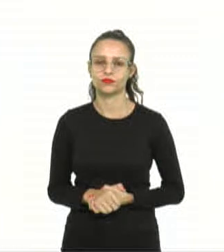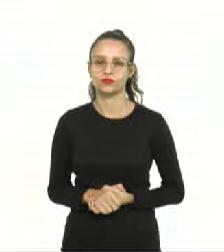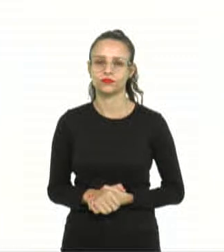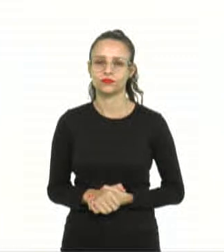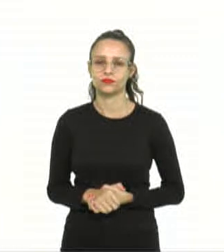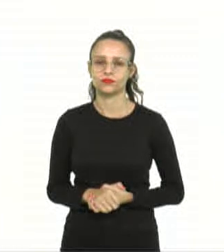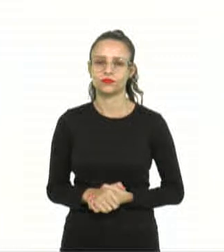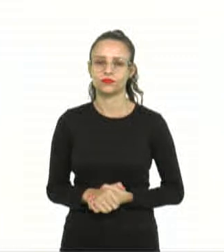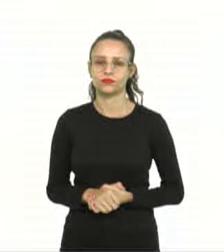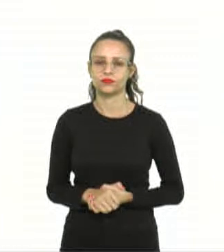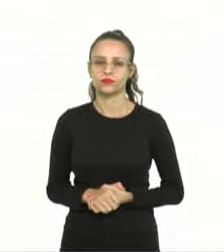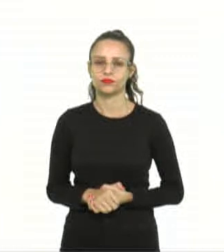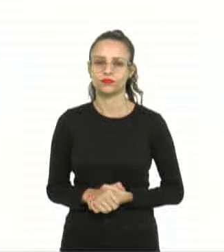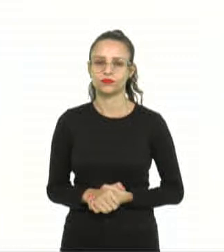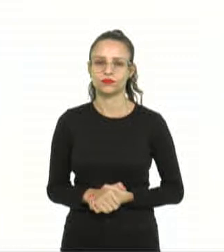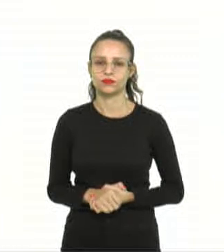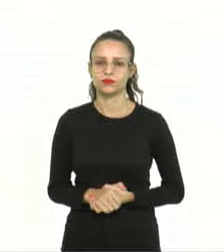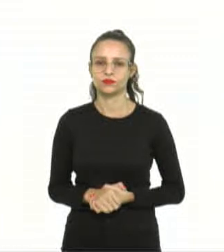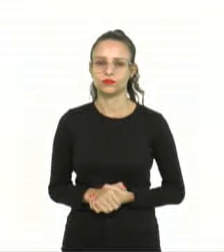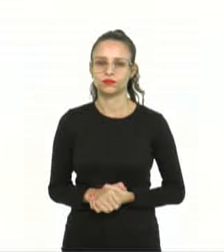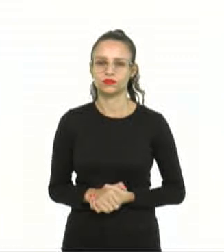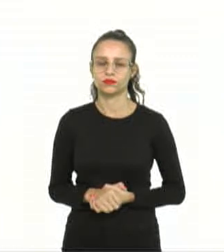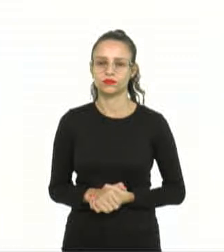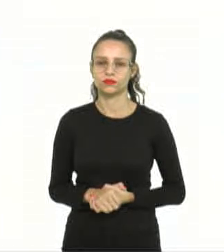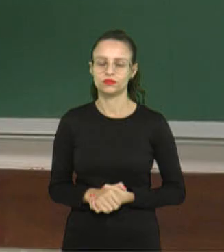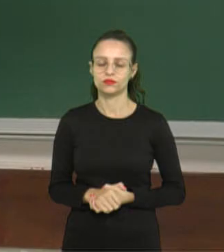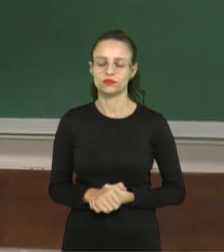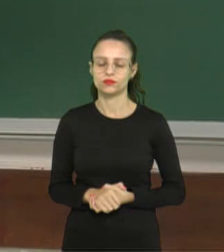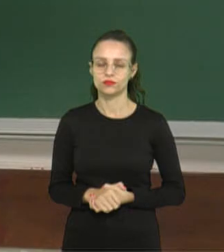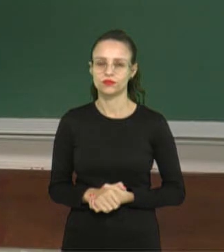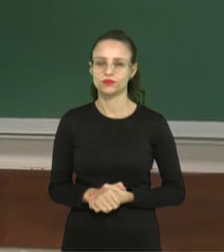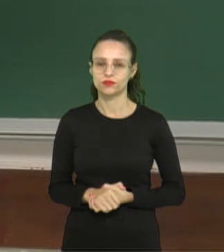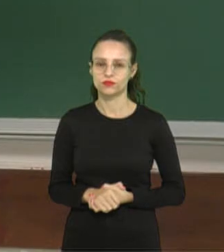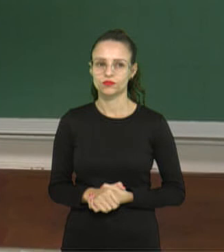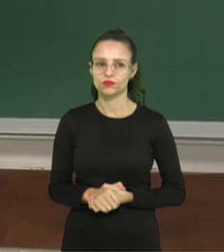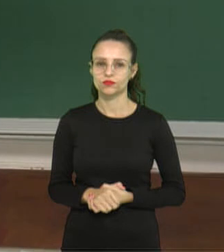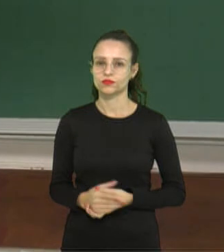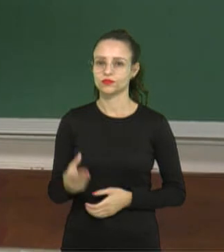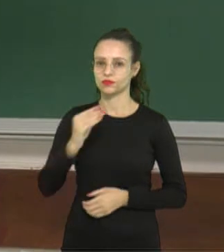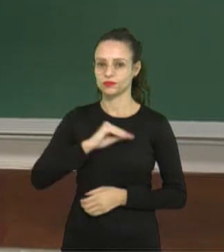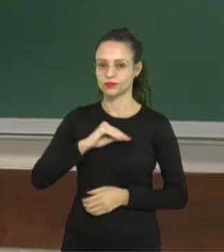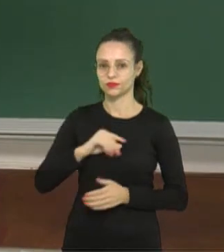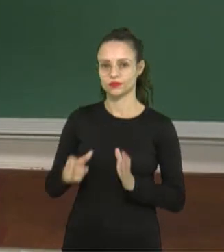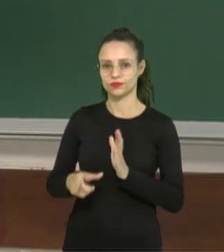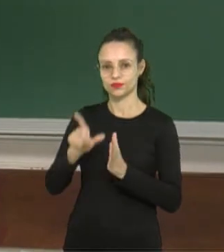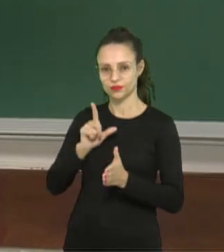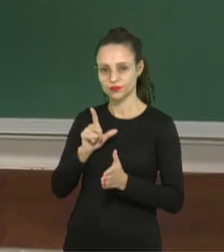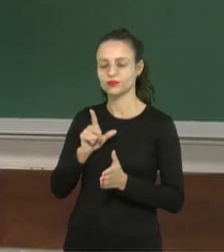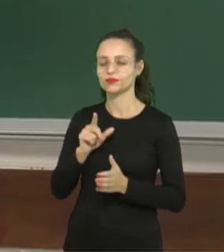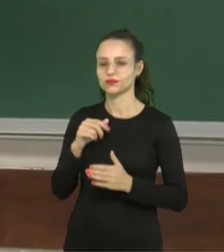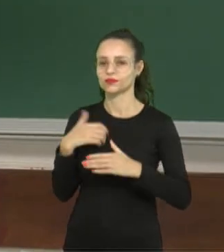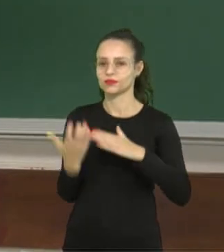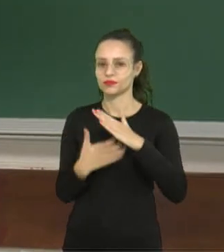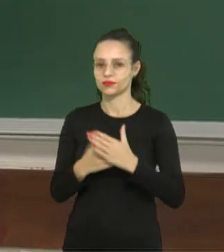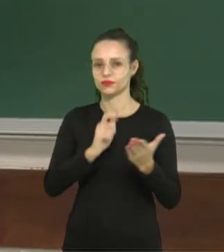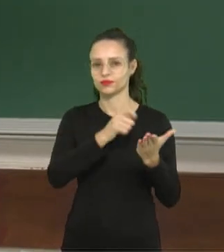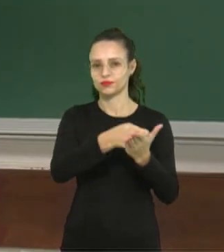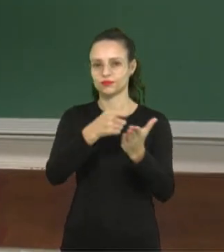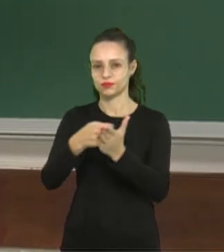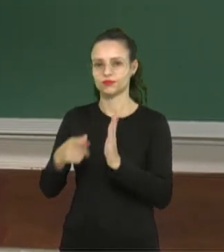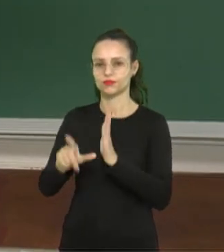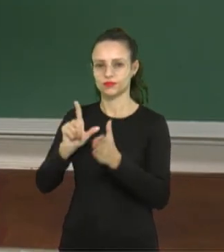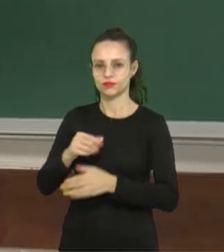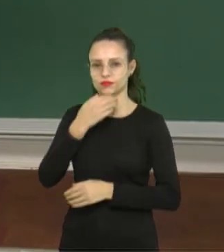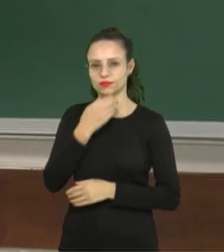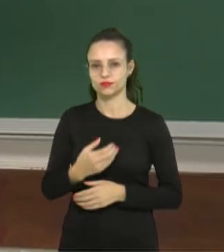las Navidades. Pagamento extra, né, que vem um pouquinho antes do Natal, as empresas fazem esse pagamento. La